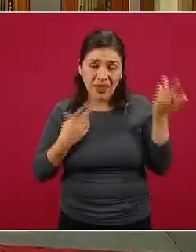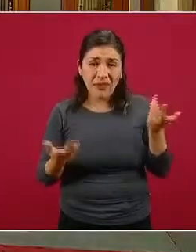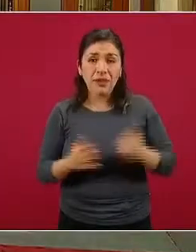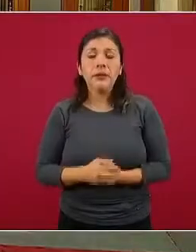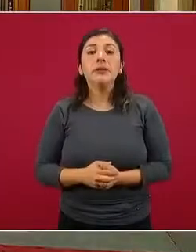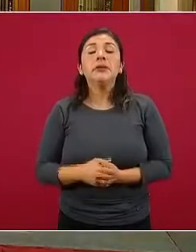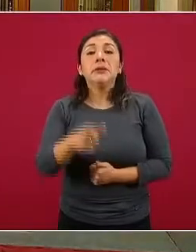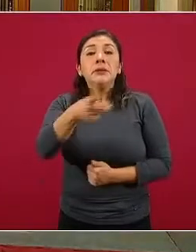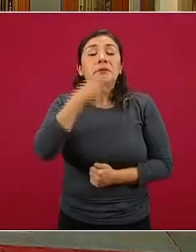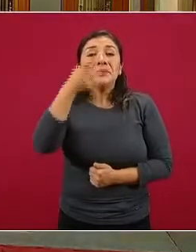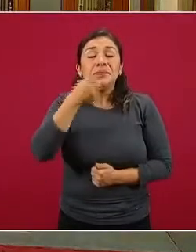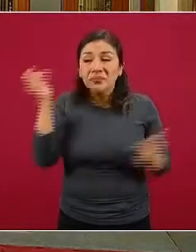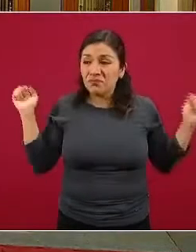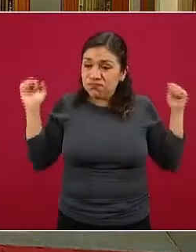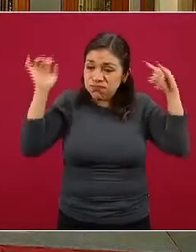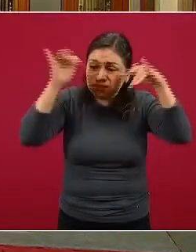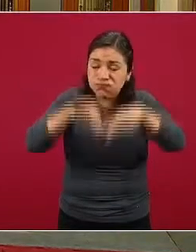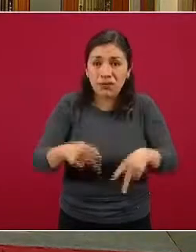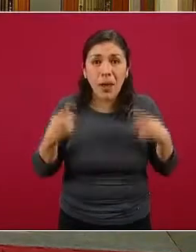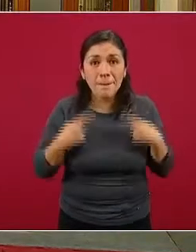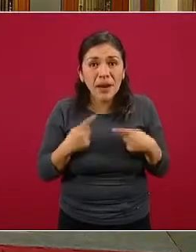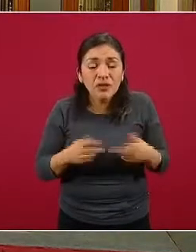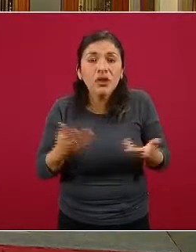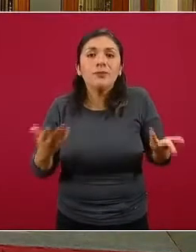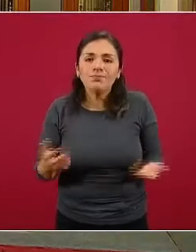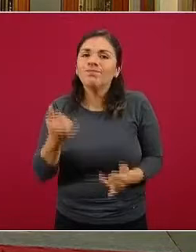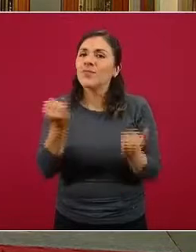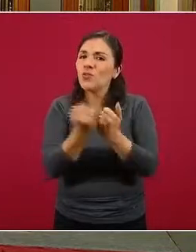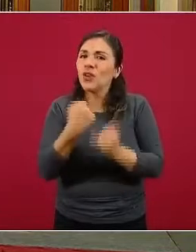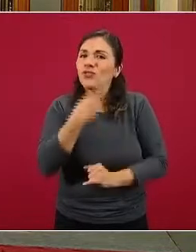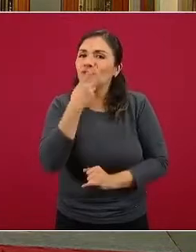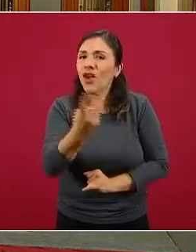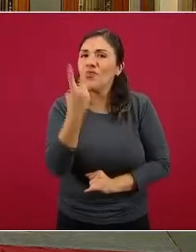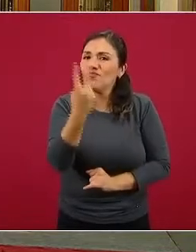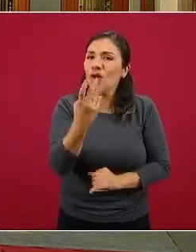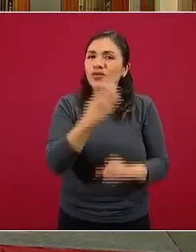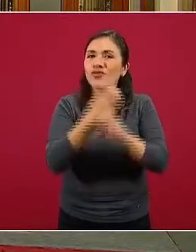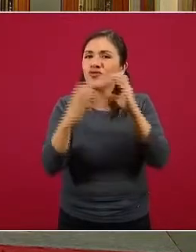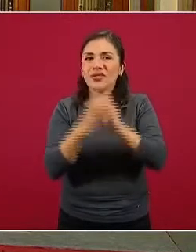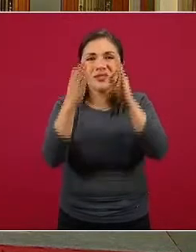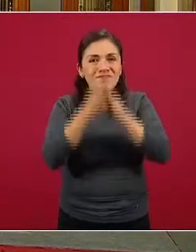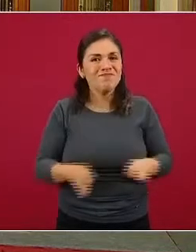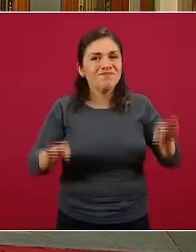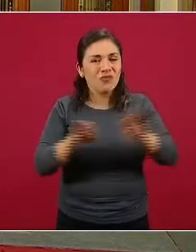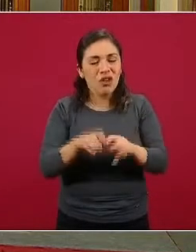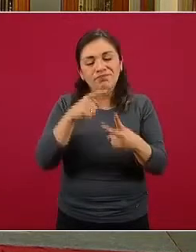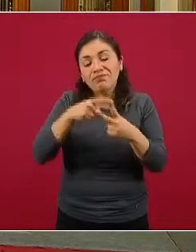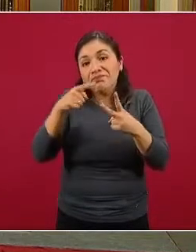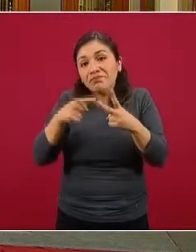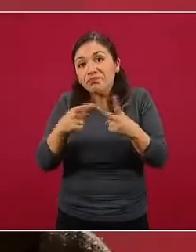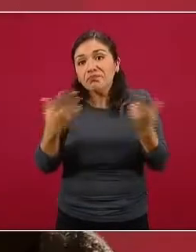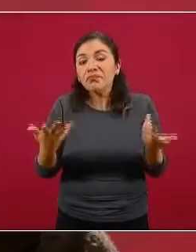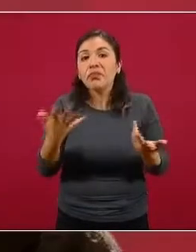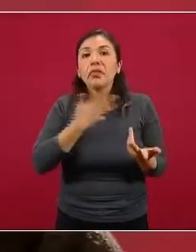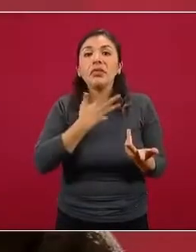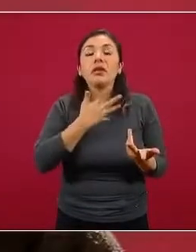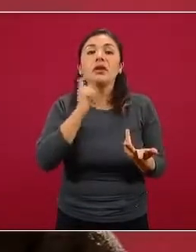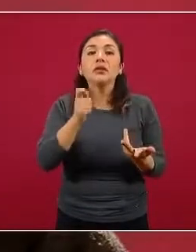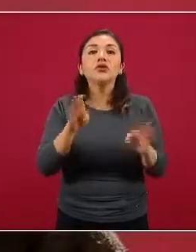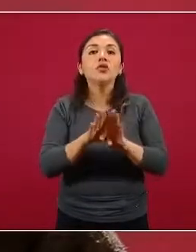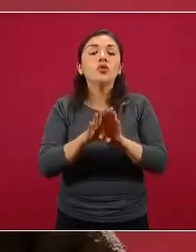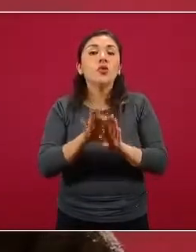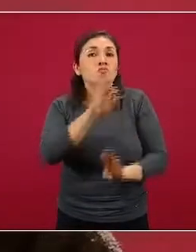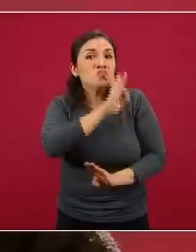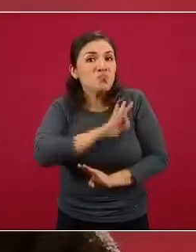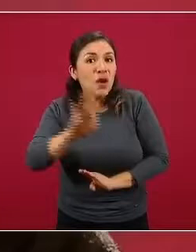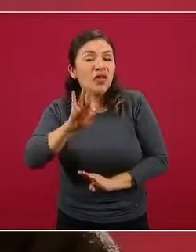Respecto a congregaciones, hemos también indicado que hay 2 variables fundamentales, 2 situaciones que hacen